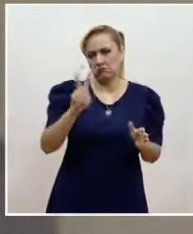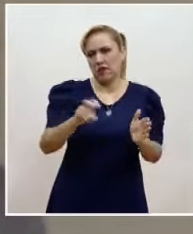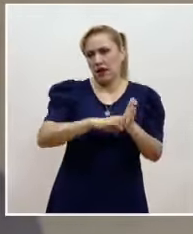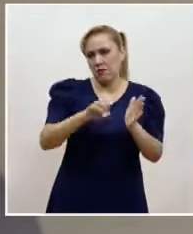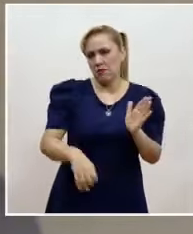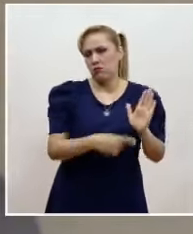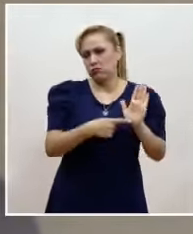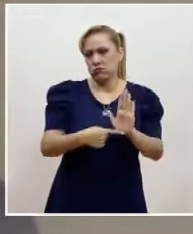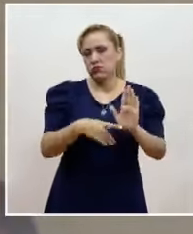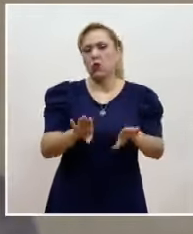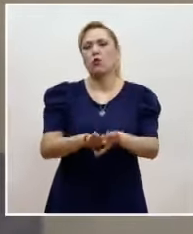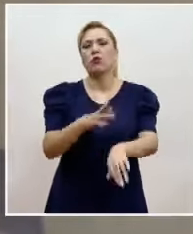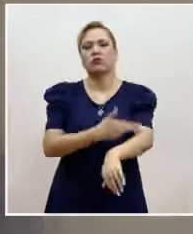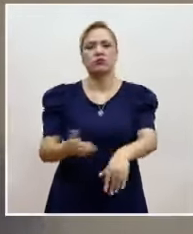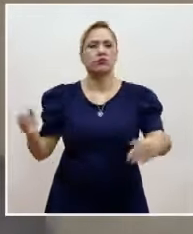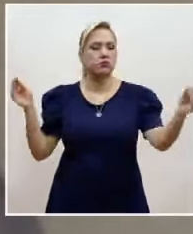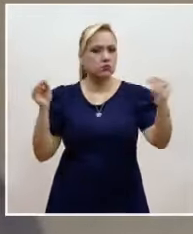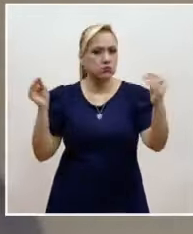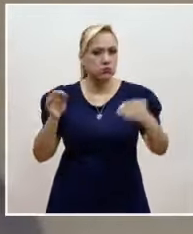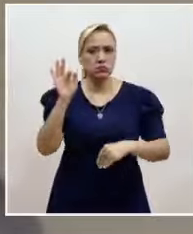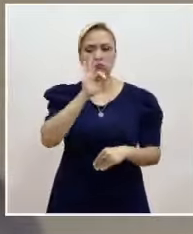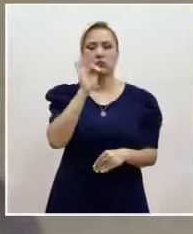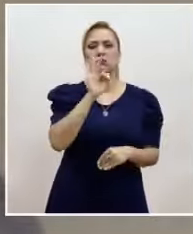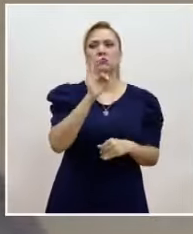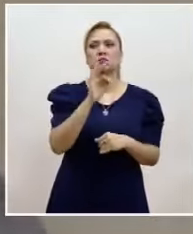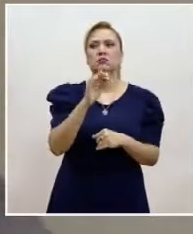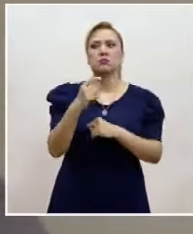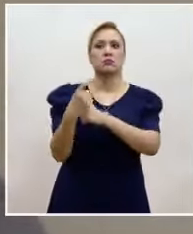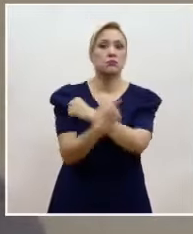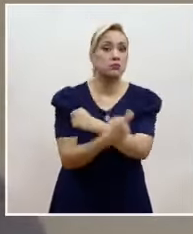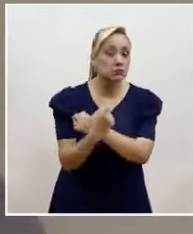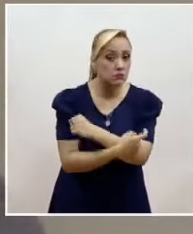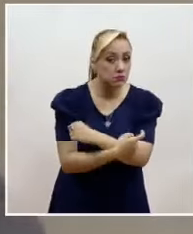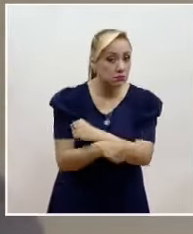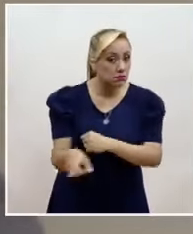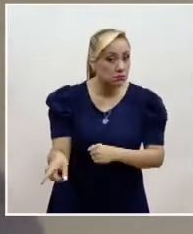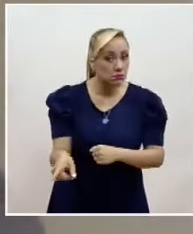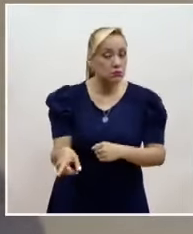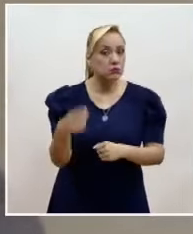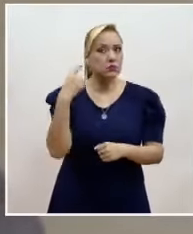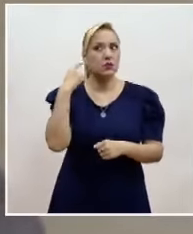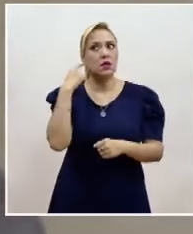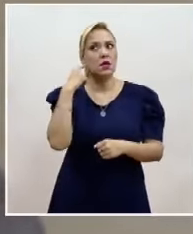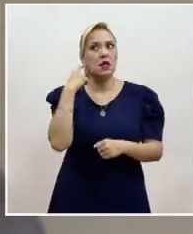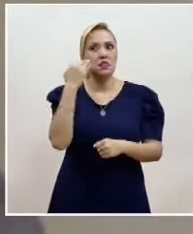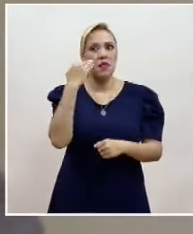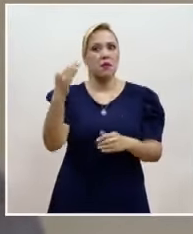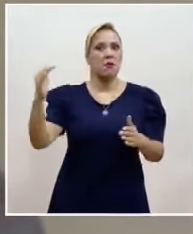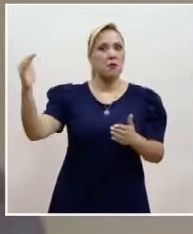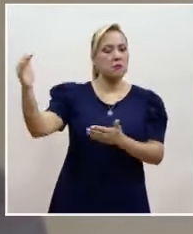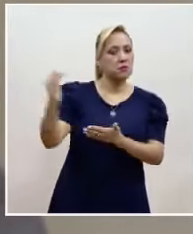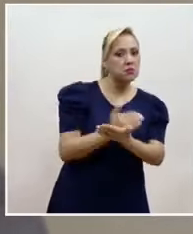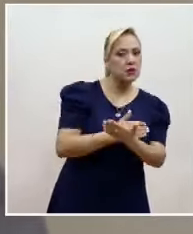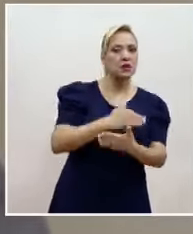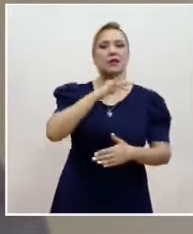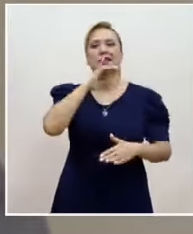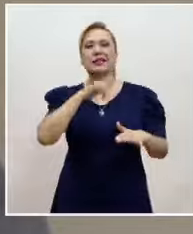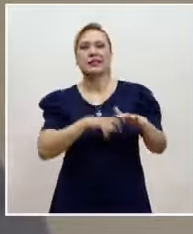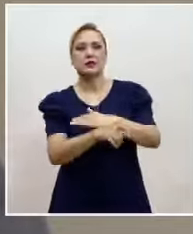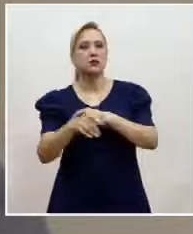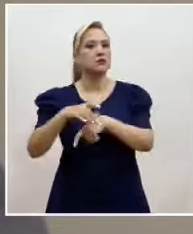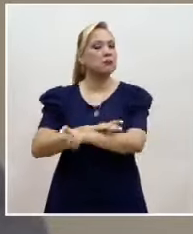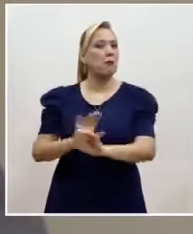proceso de gestión que se tiene, si se hace de manera automatizada, puede no solamente disminuir tiempo, sino también disminuir corrupción, ¿no? Por